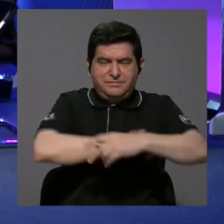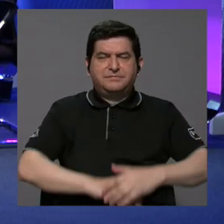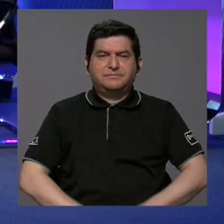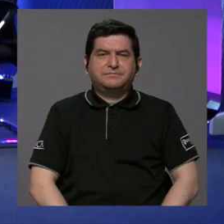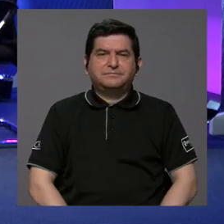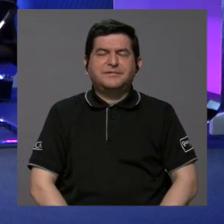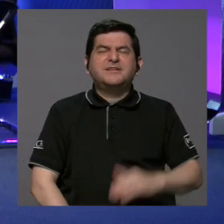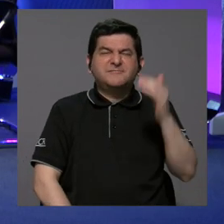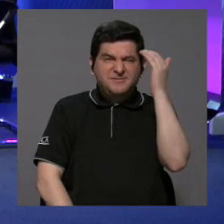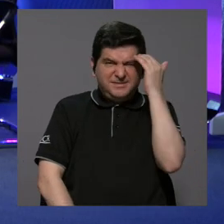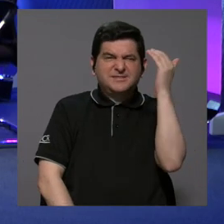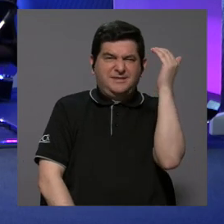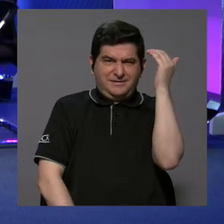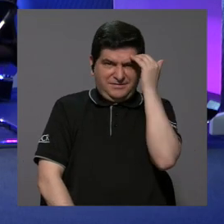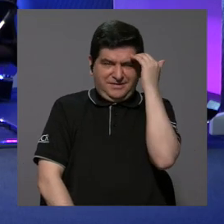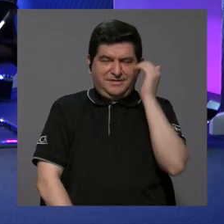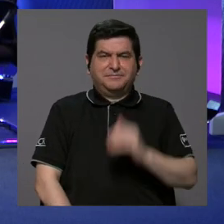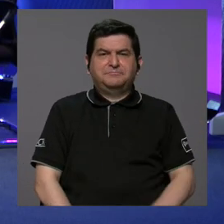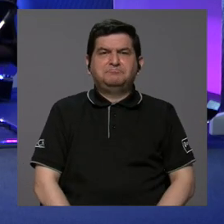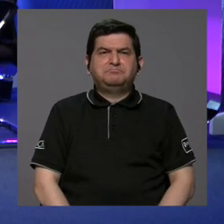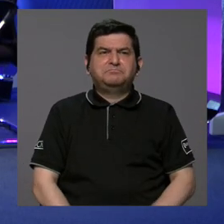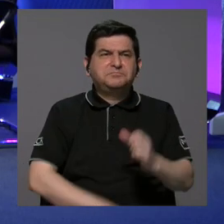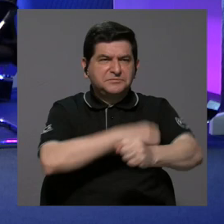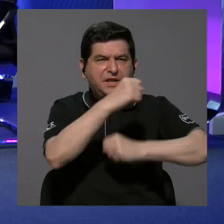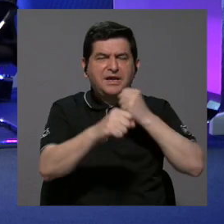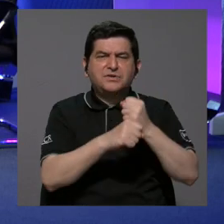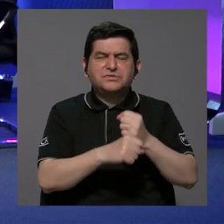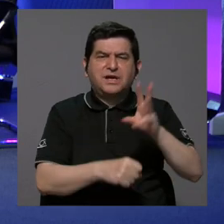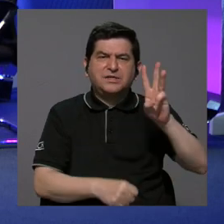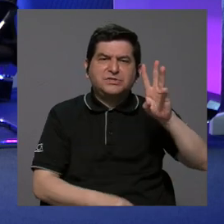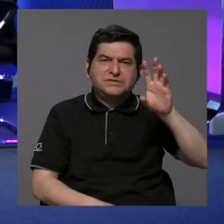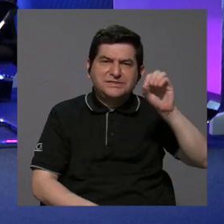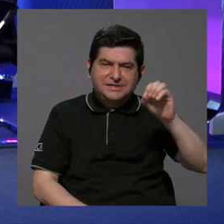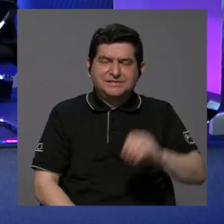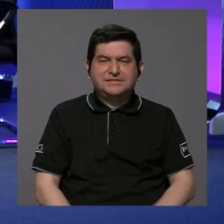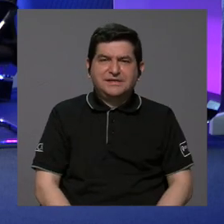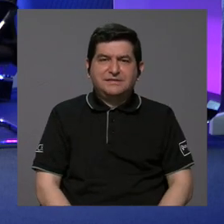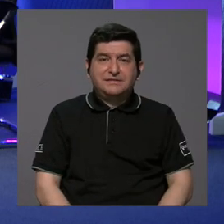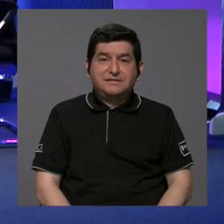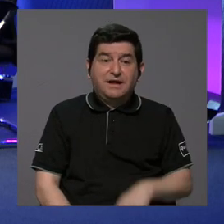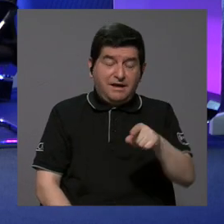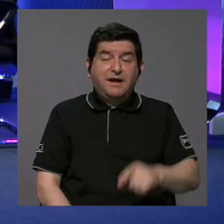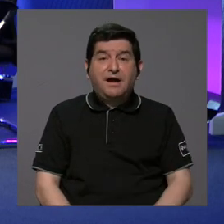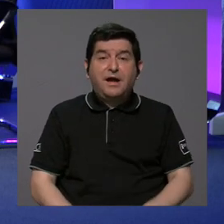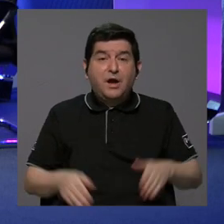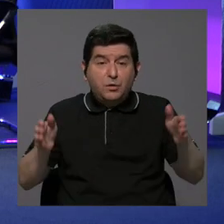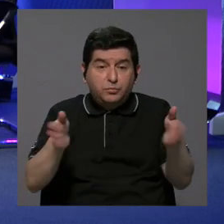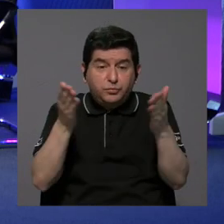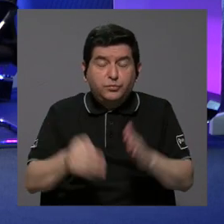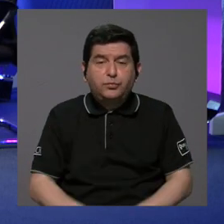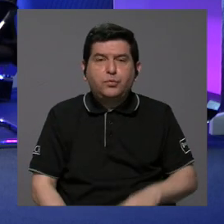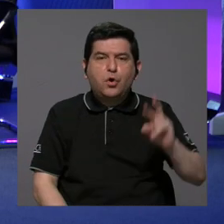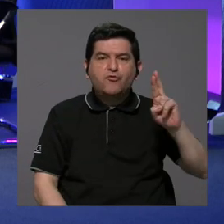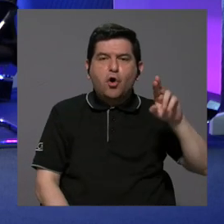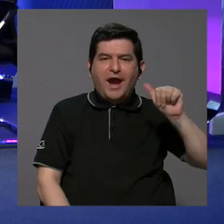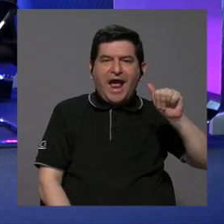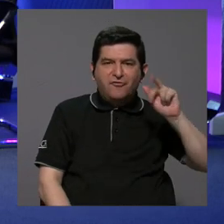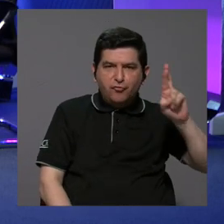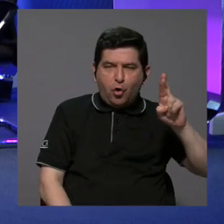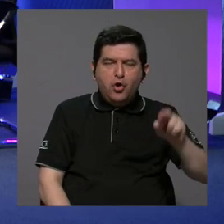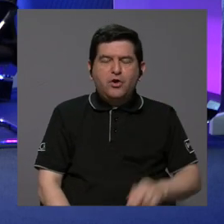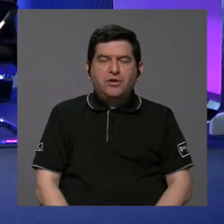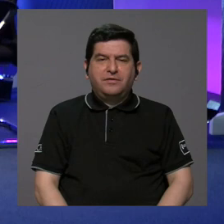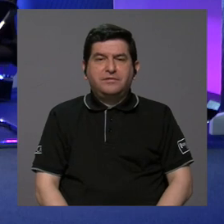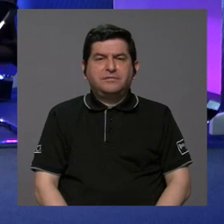sabemos que alrededor de los años 60s el auge obviamente del rock and roll donde empezamos también